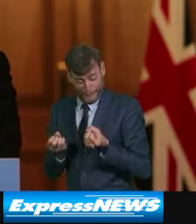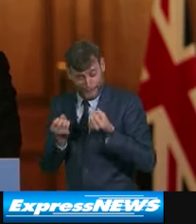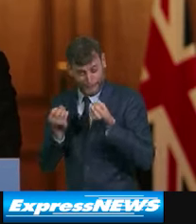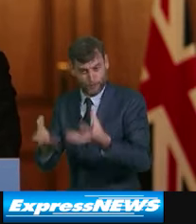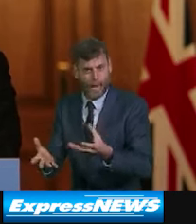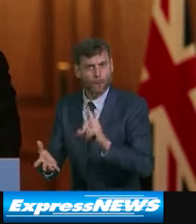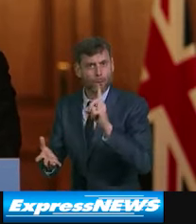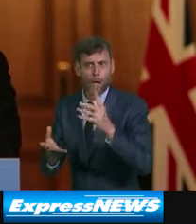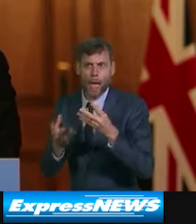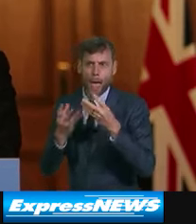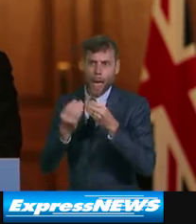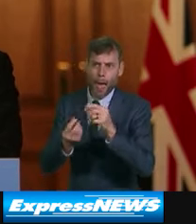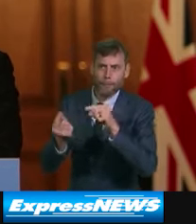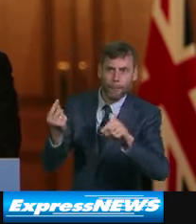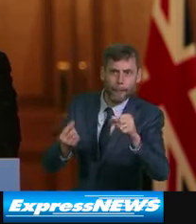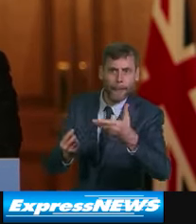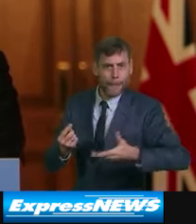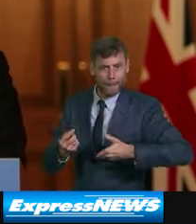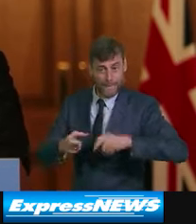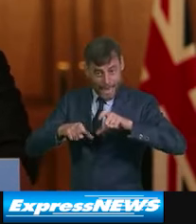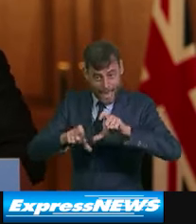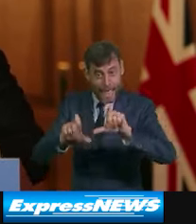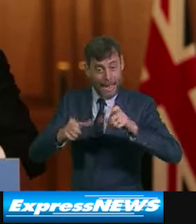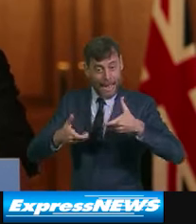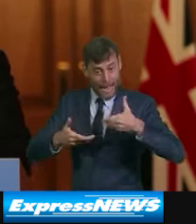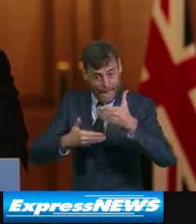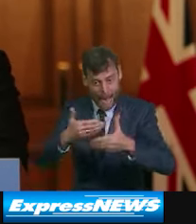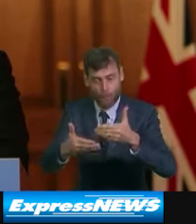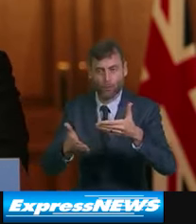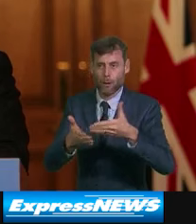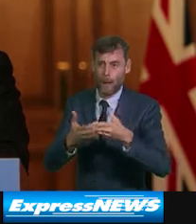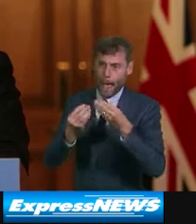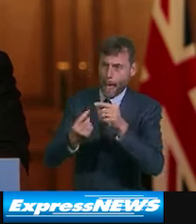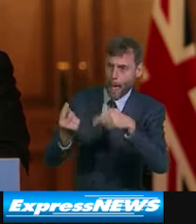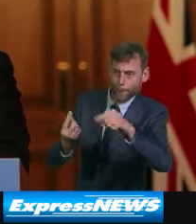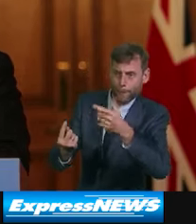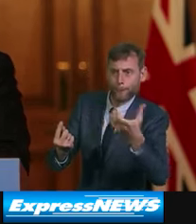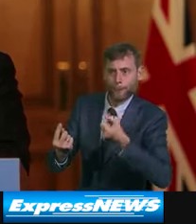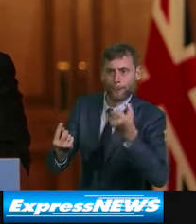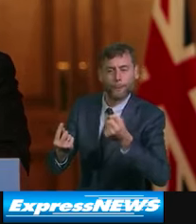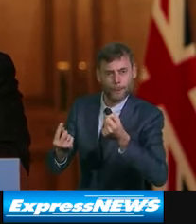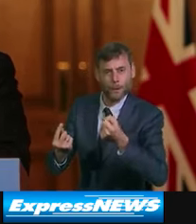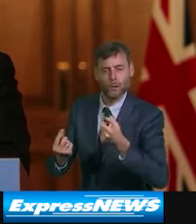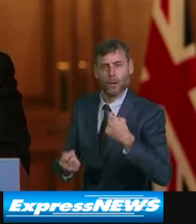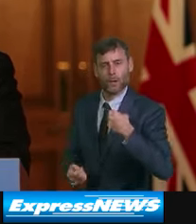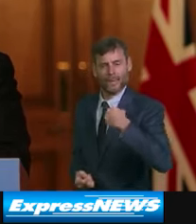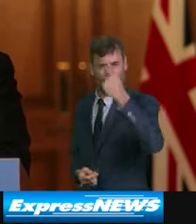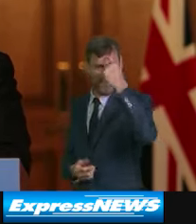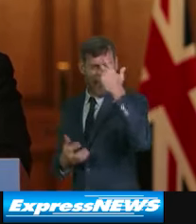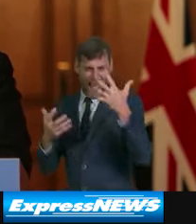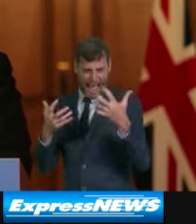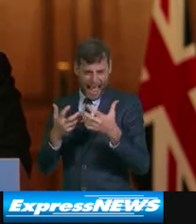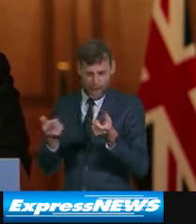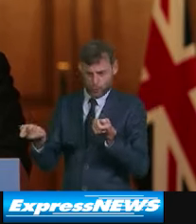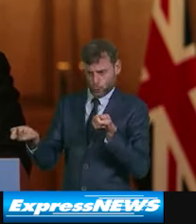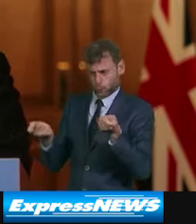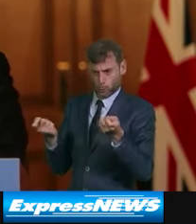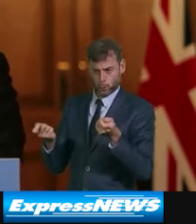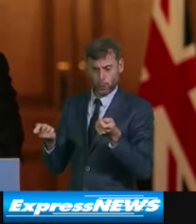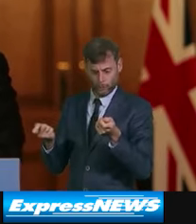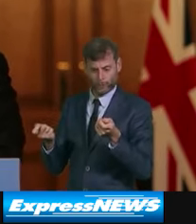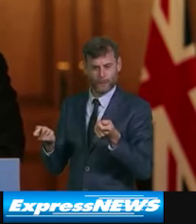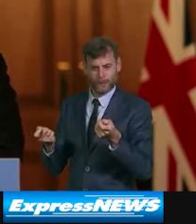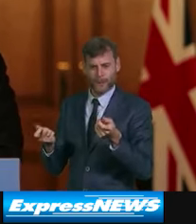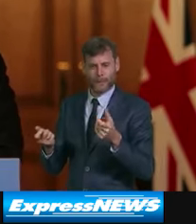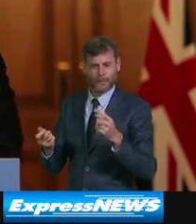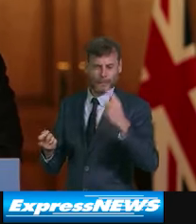empresas. Y a medida que ajustamos nuestras campañas para combatir el virus, es correcto que ahora produzcamos un nuevo paquete de apoyo